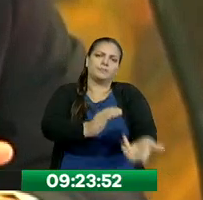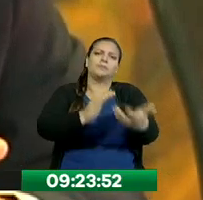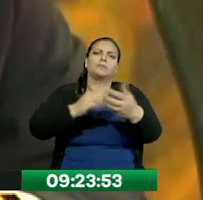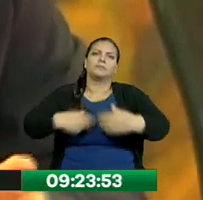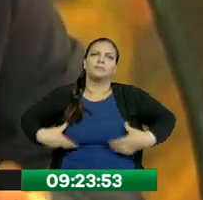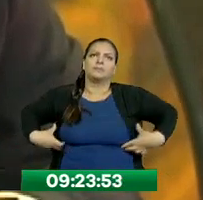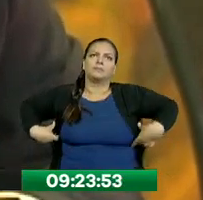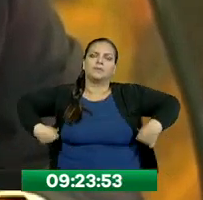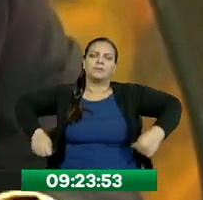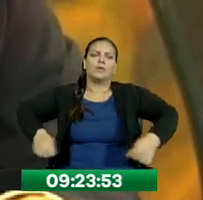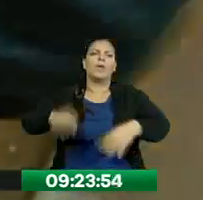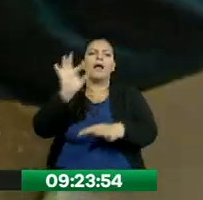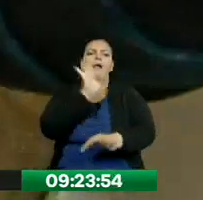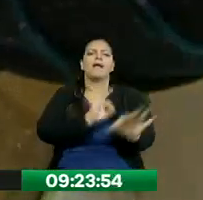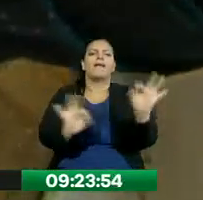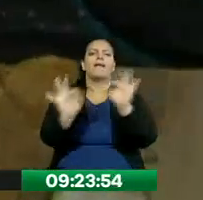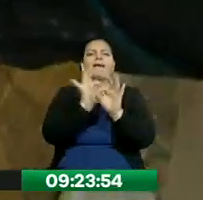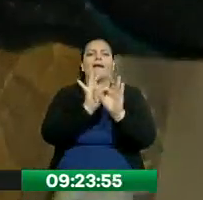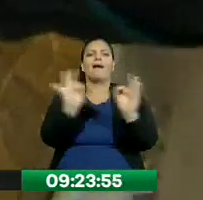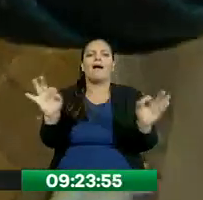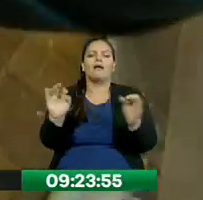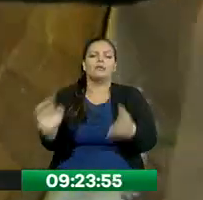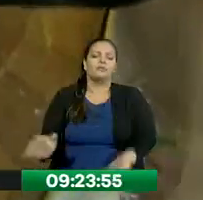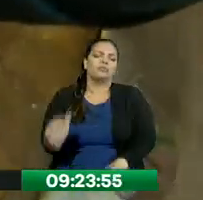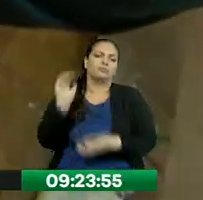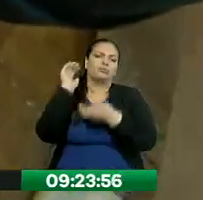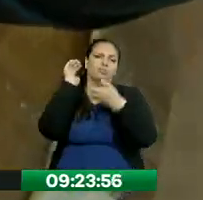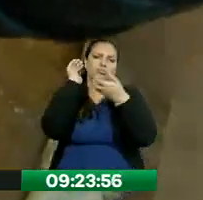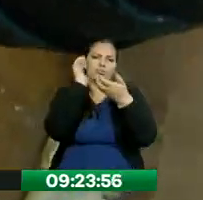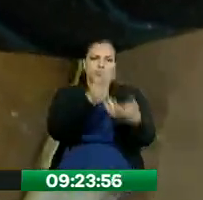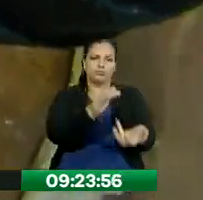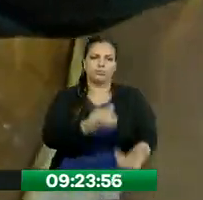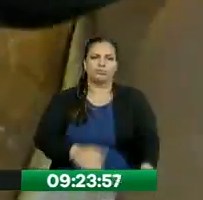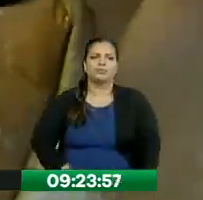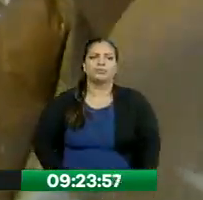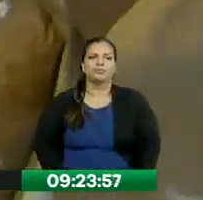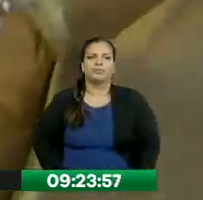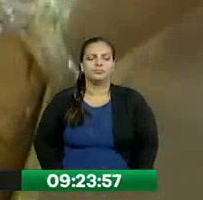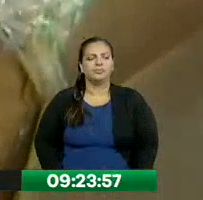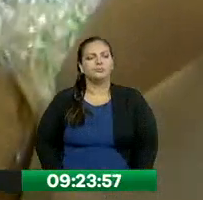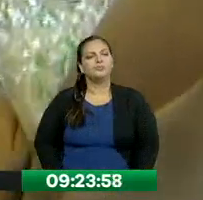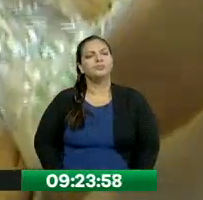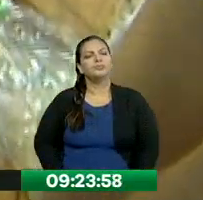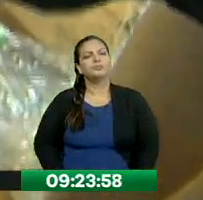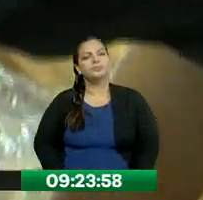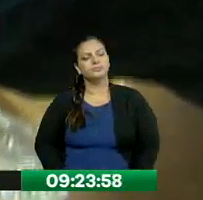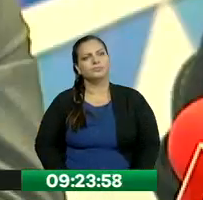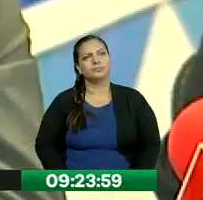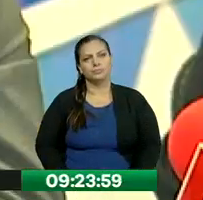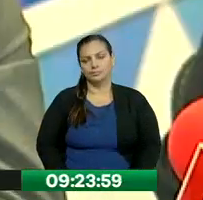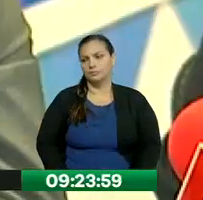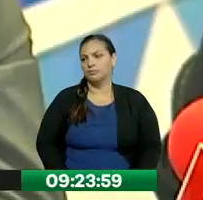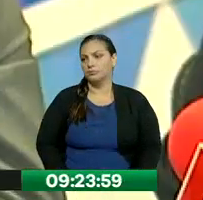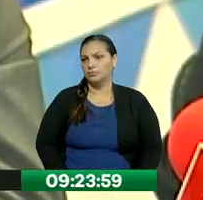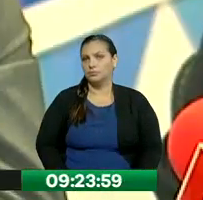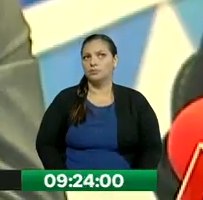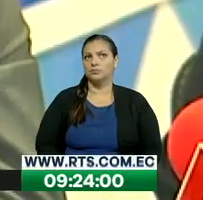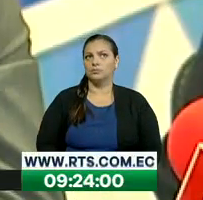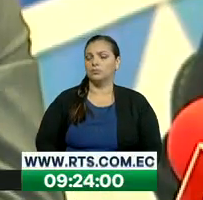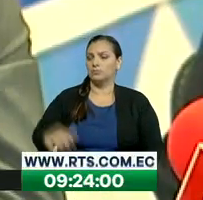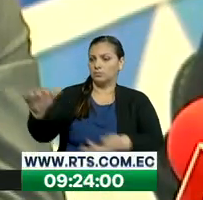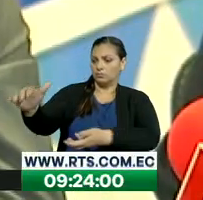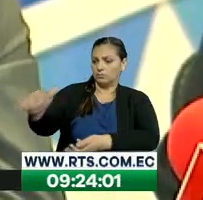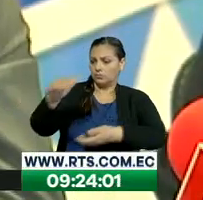sin fines de lucro, pero siempre tienen la prioridad instituciones del Estado, que nuestros protegidos del gran número son de